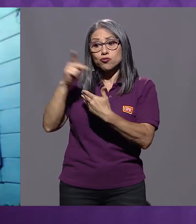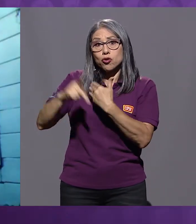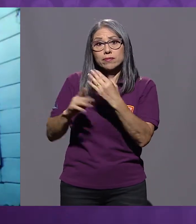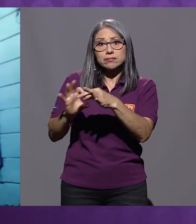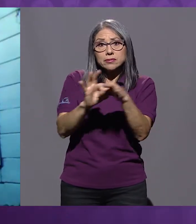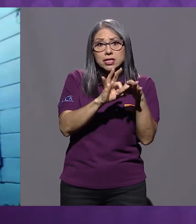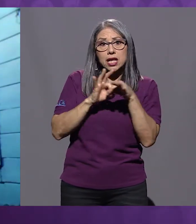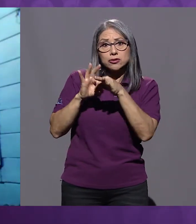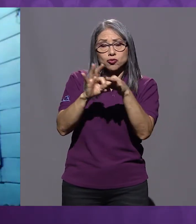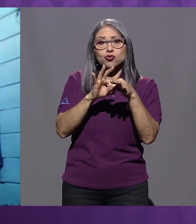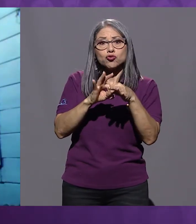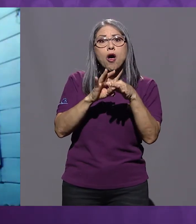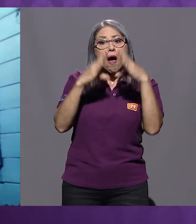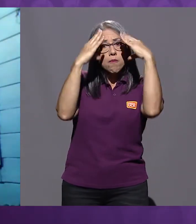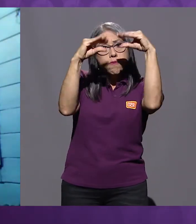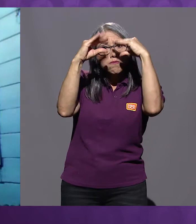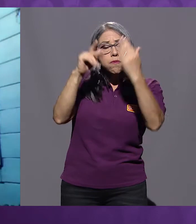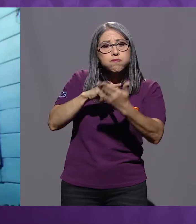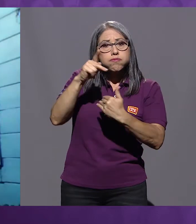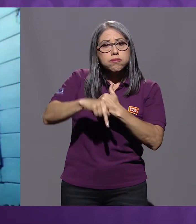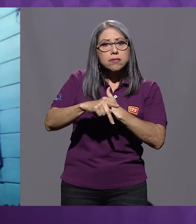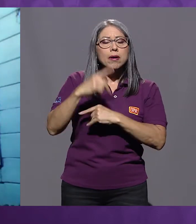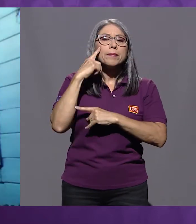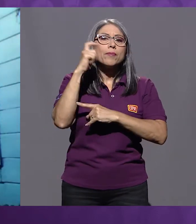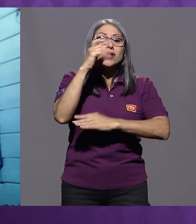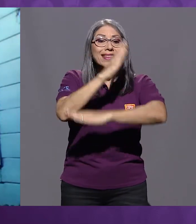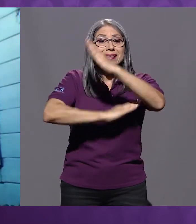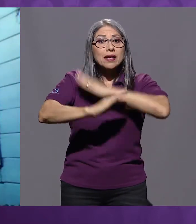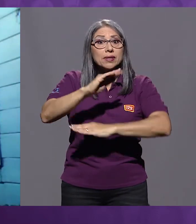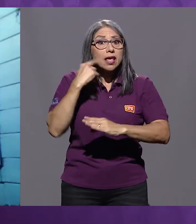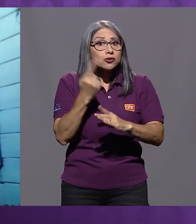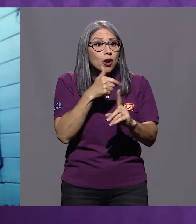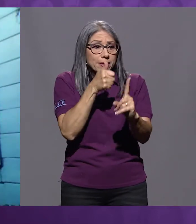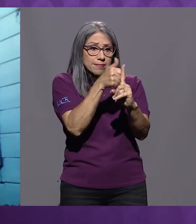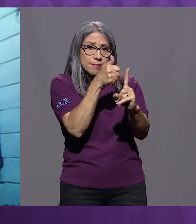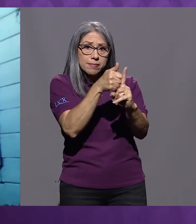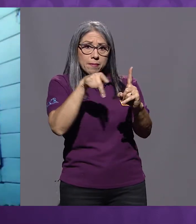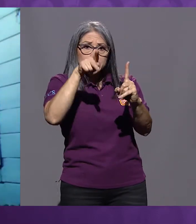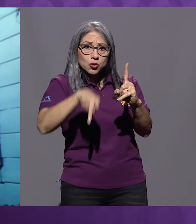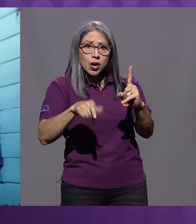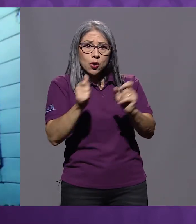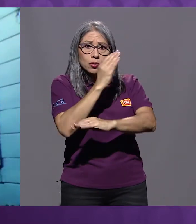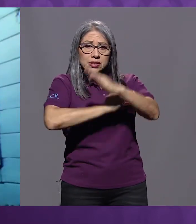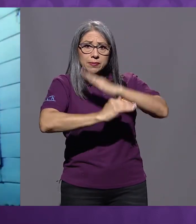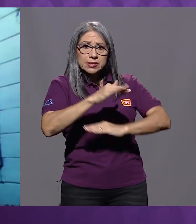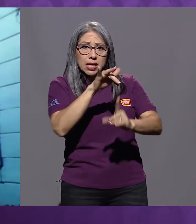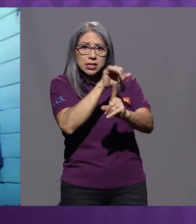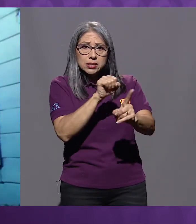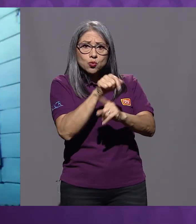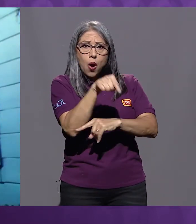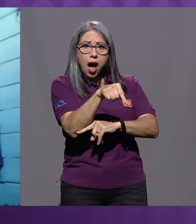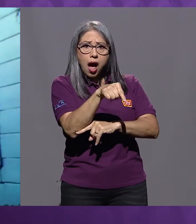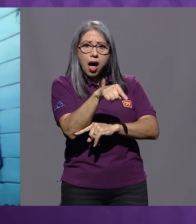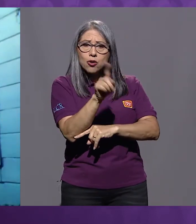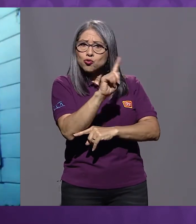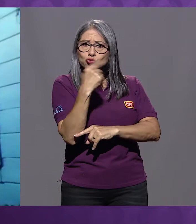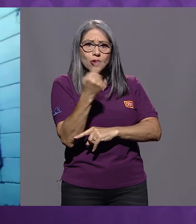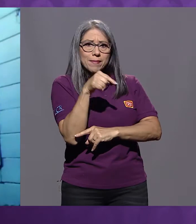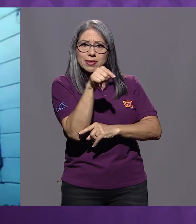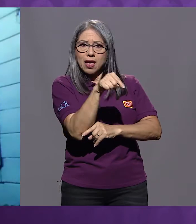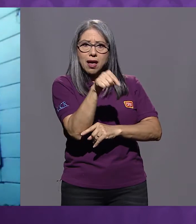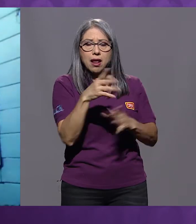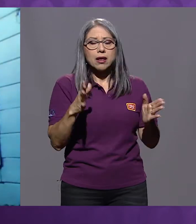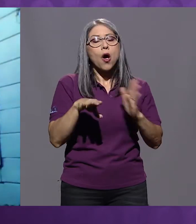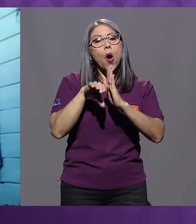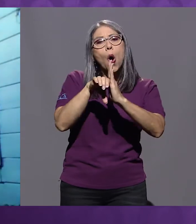sus programas, porque la discapacidad no solamente la vive la persona que tiene la situación de discapacidad o